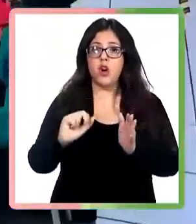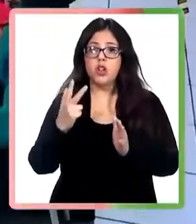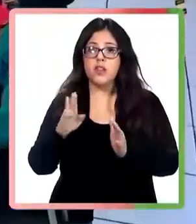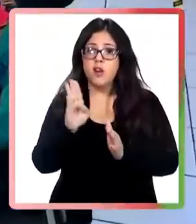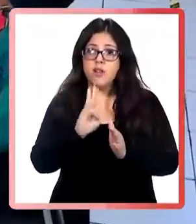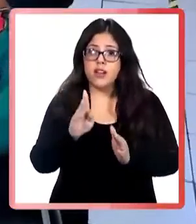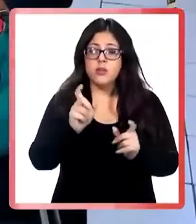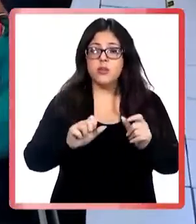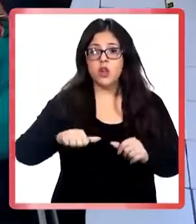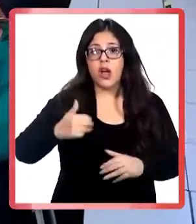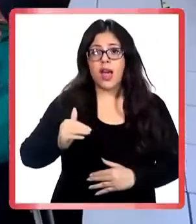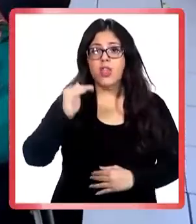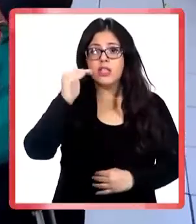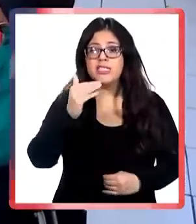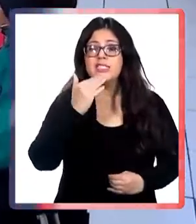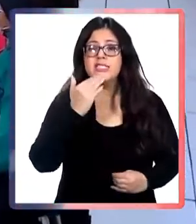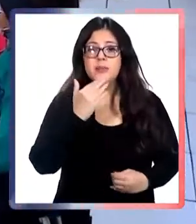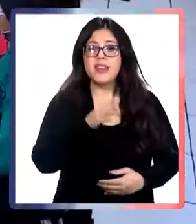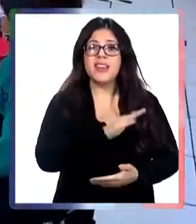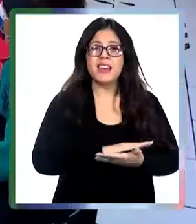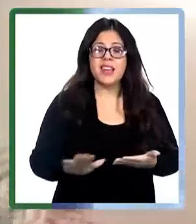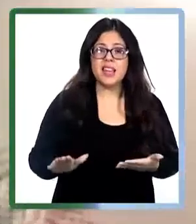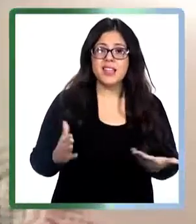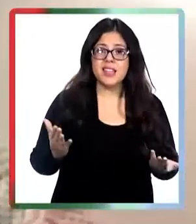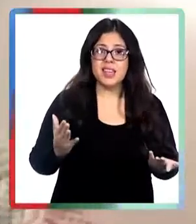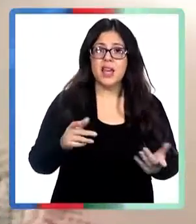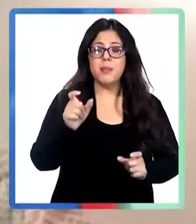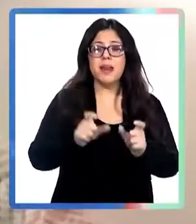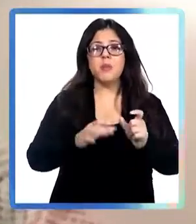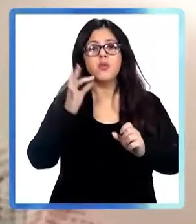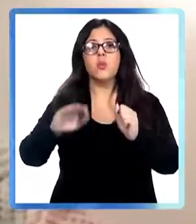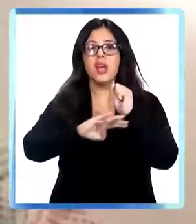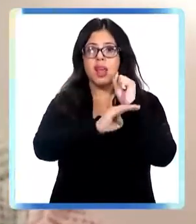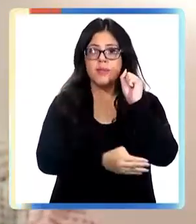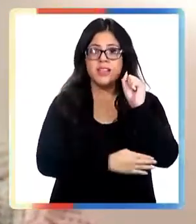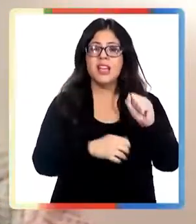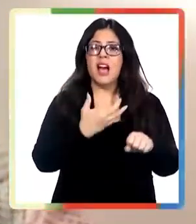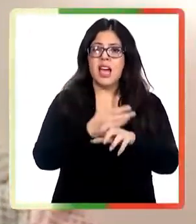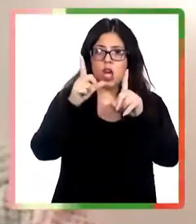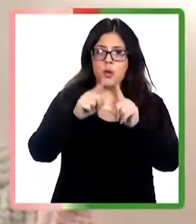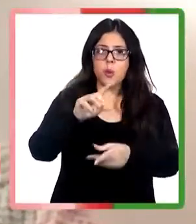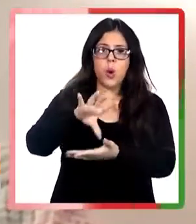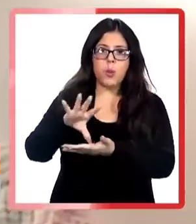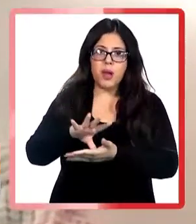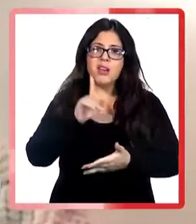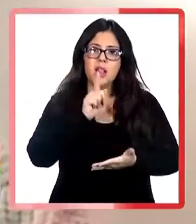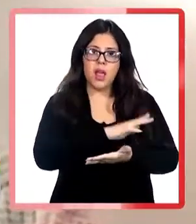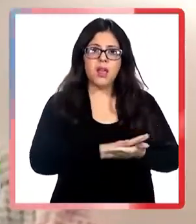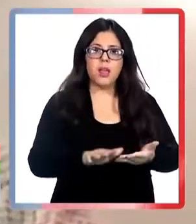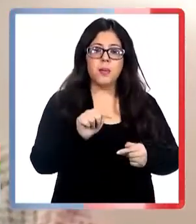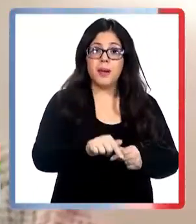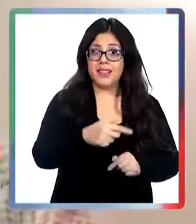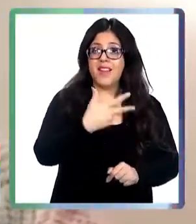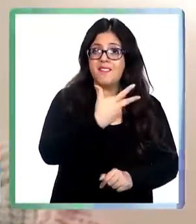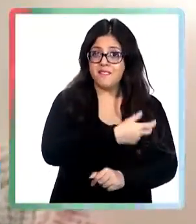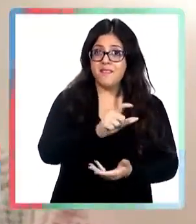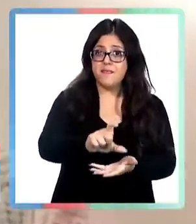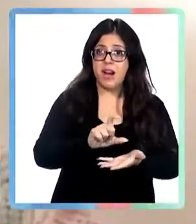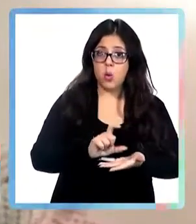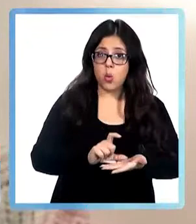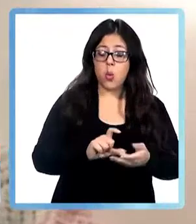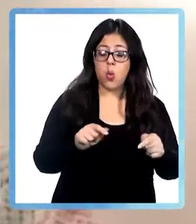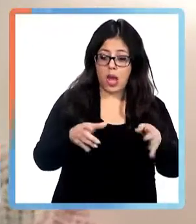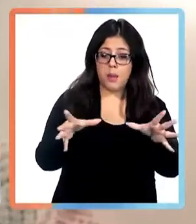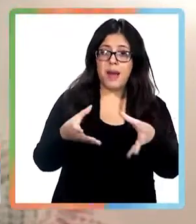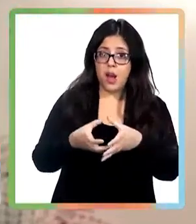para los adolescentes, y también es gratuita para las embarazadas. Existen muy pocos países que tienen gratuidad para esta vacuna para